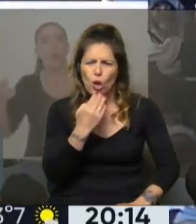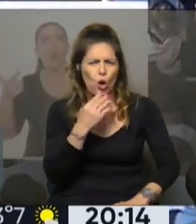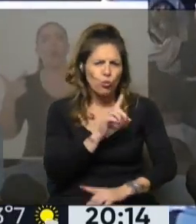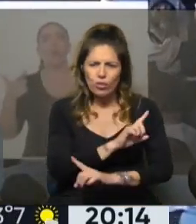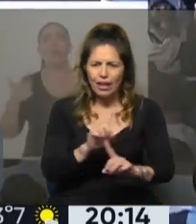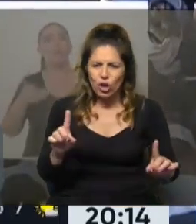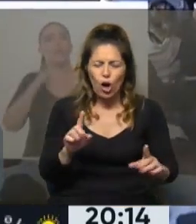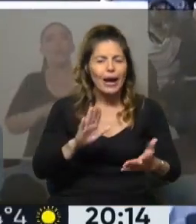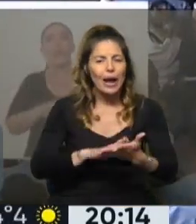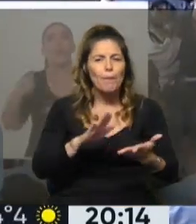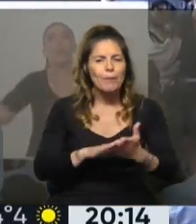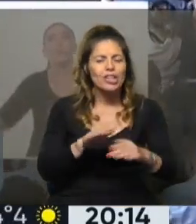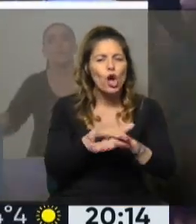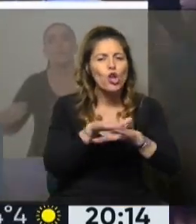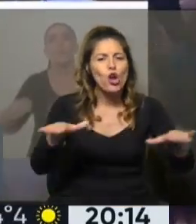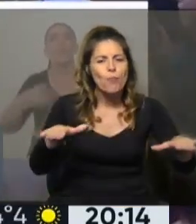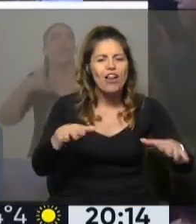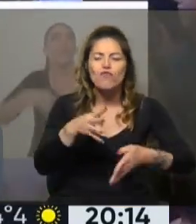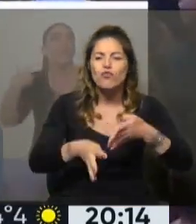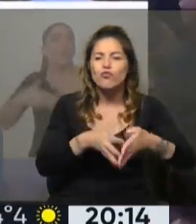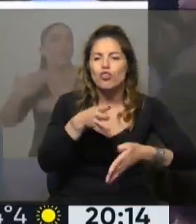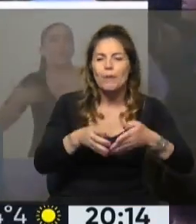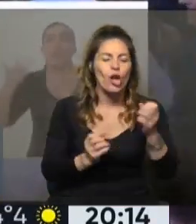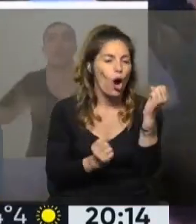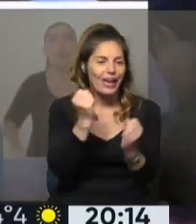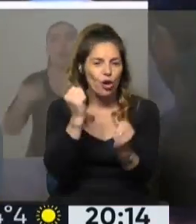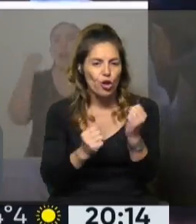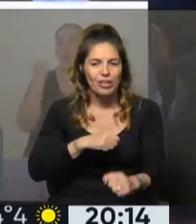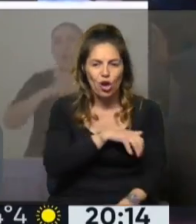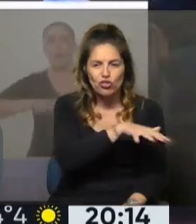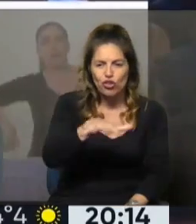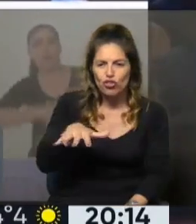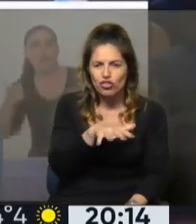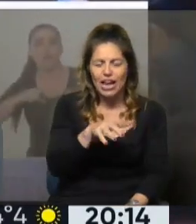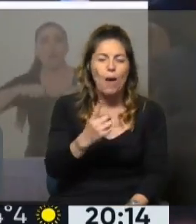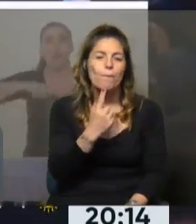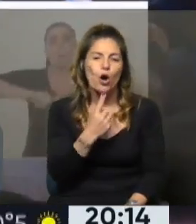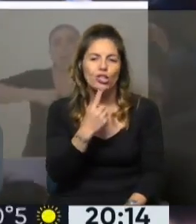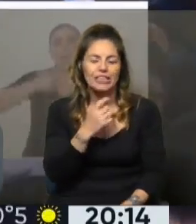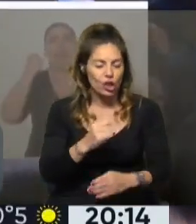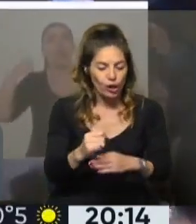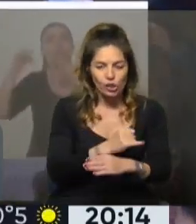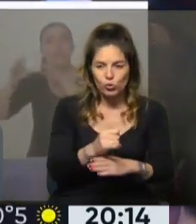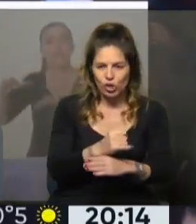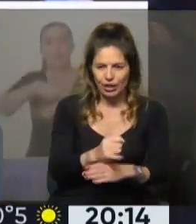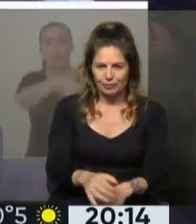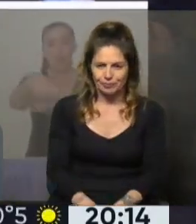respecto del normal funcionamiento económico social político e